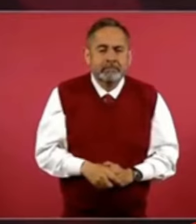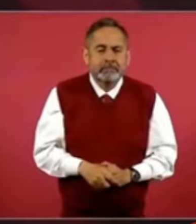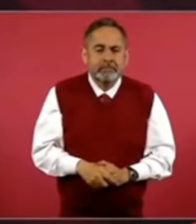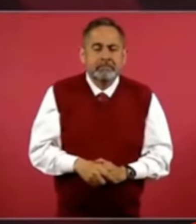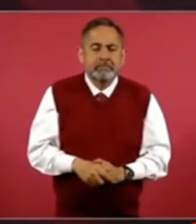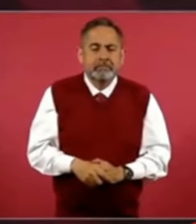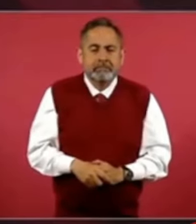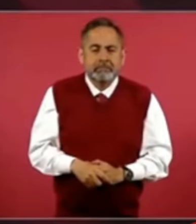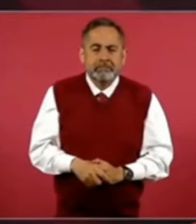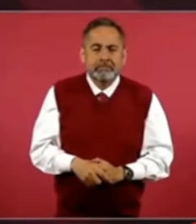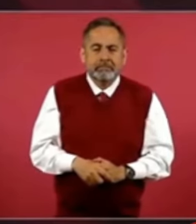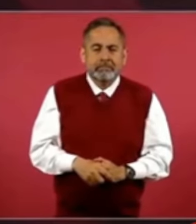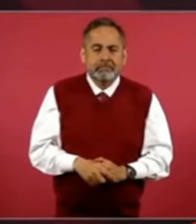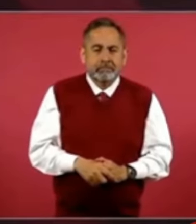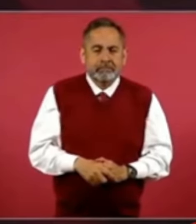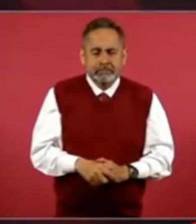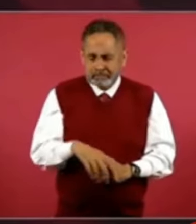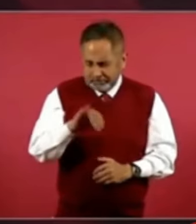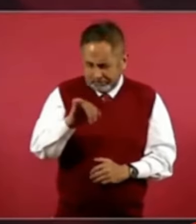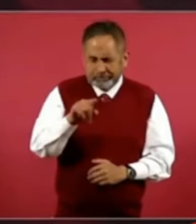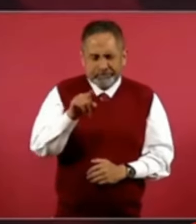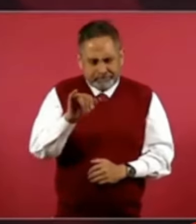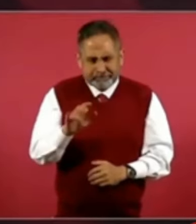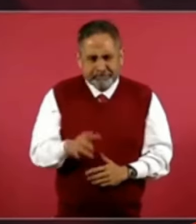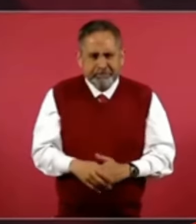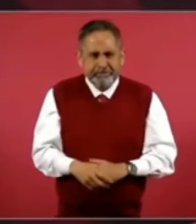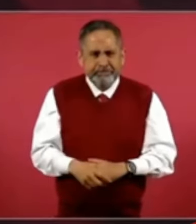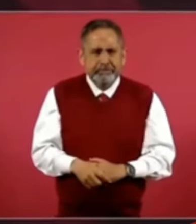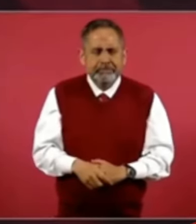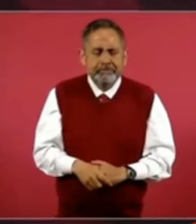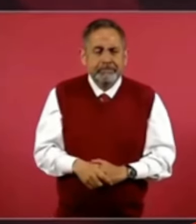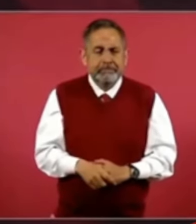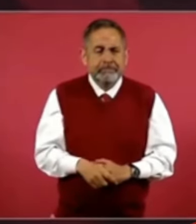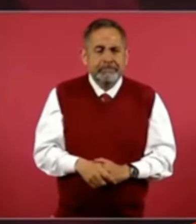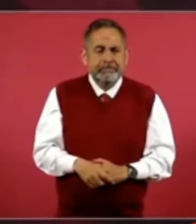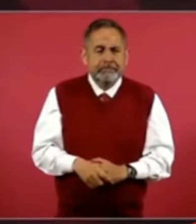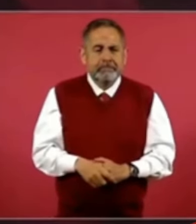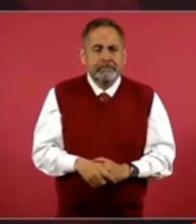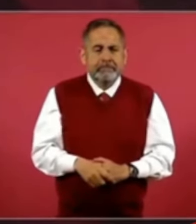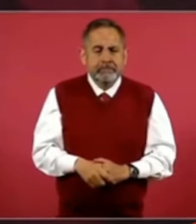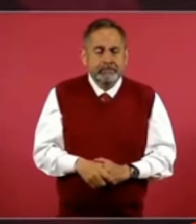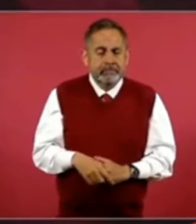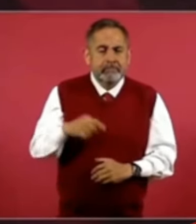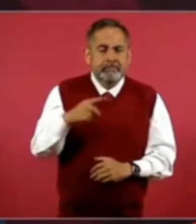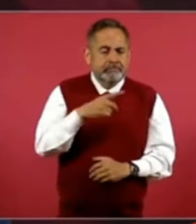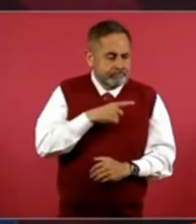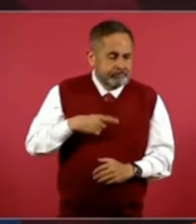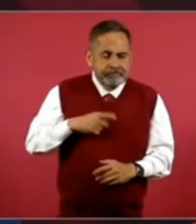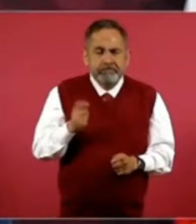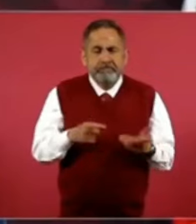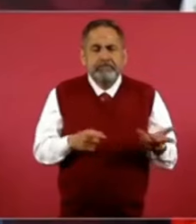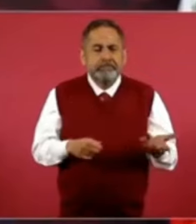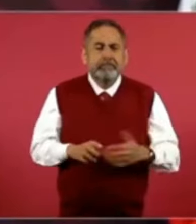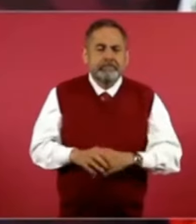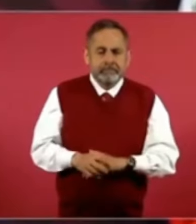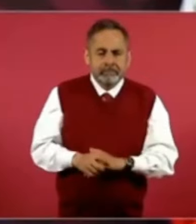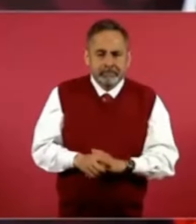Pues sí, nada más que él debe de